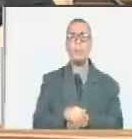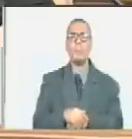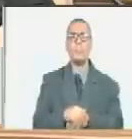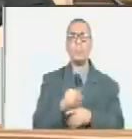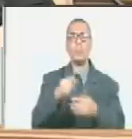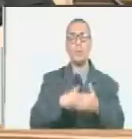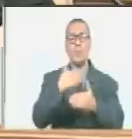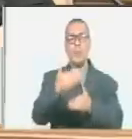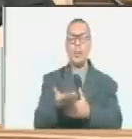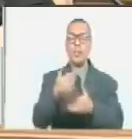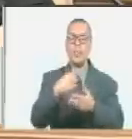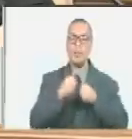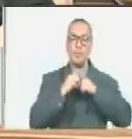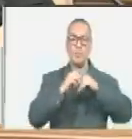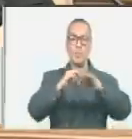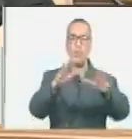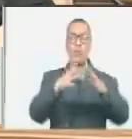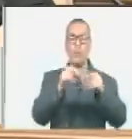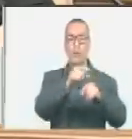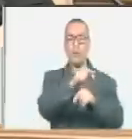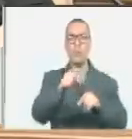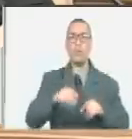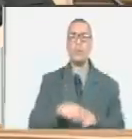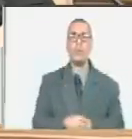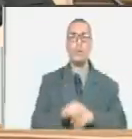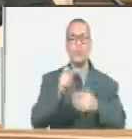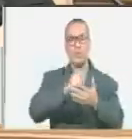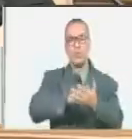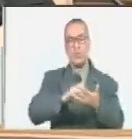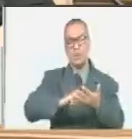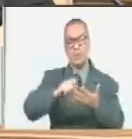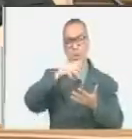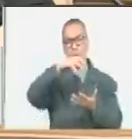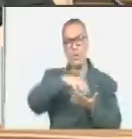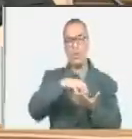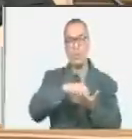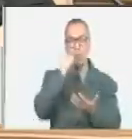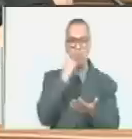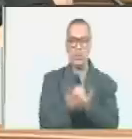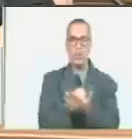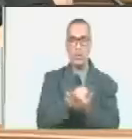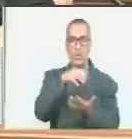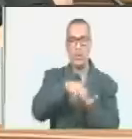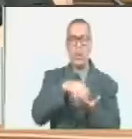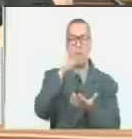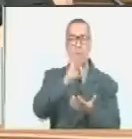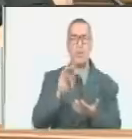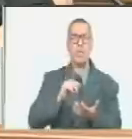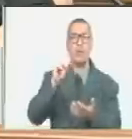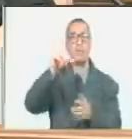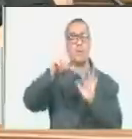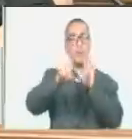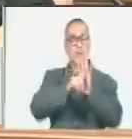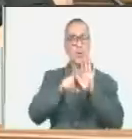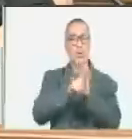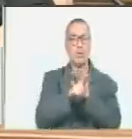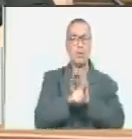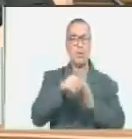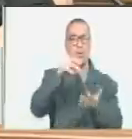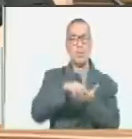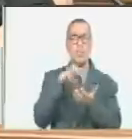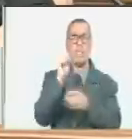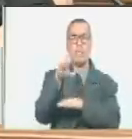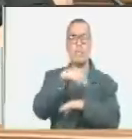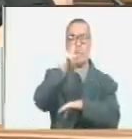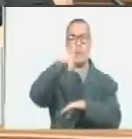dar máxima difusión del mismo. Dado, firmado y sellado en el Palacio Federal Legislativo, sede de la